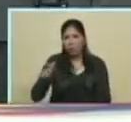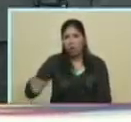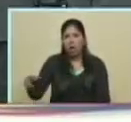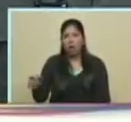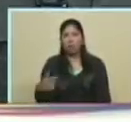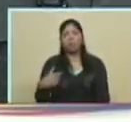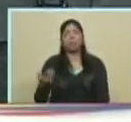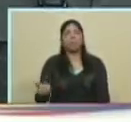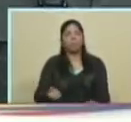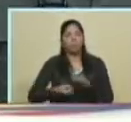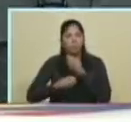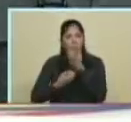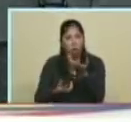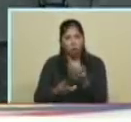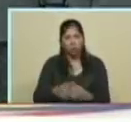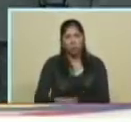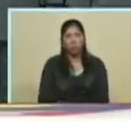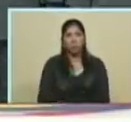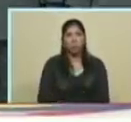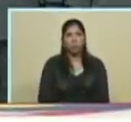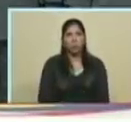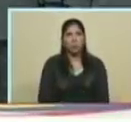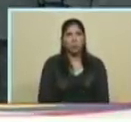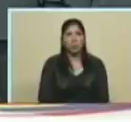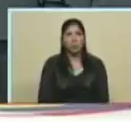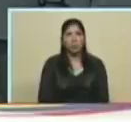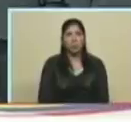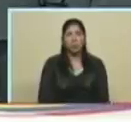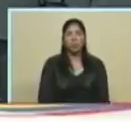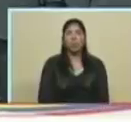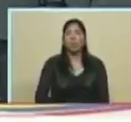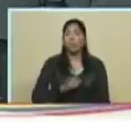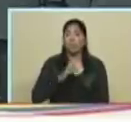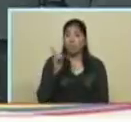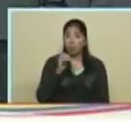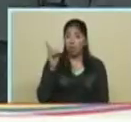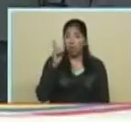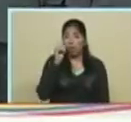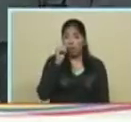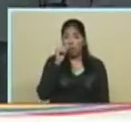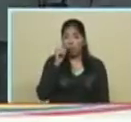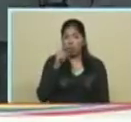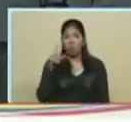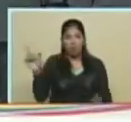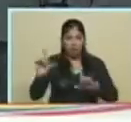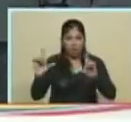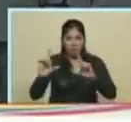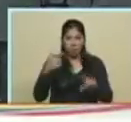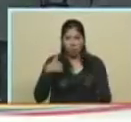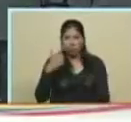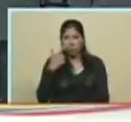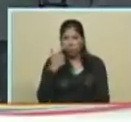y decía, este joven decía hoy por televisión,